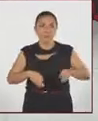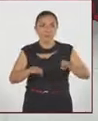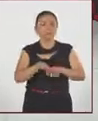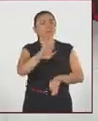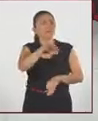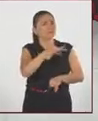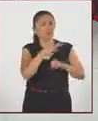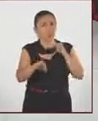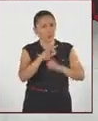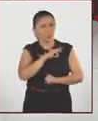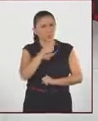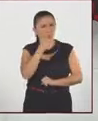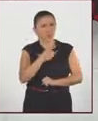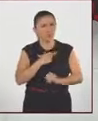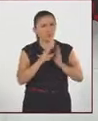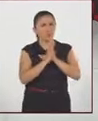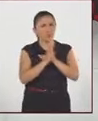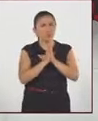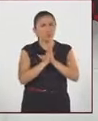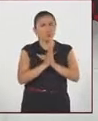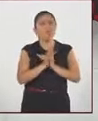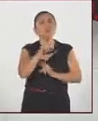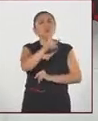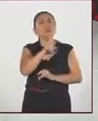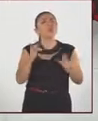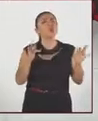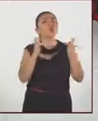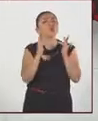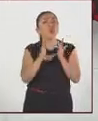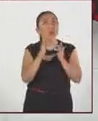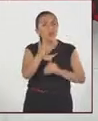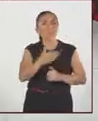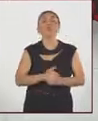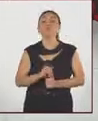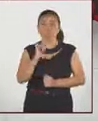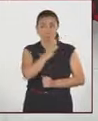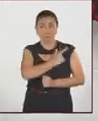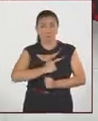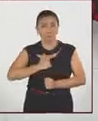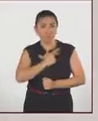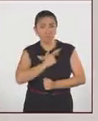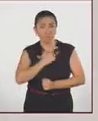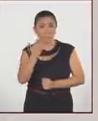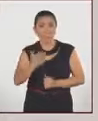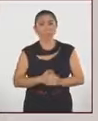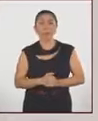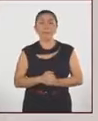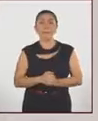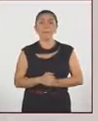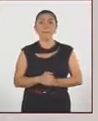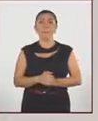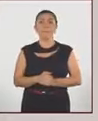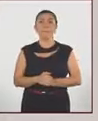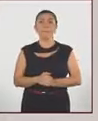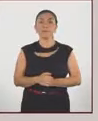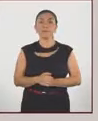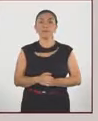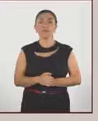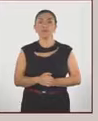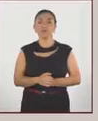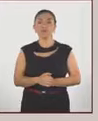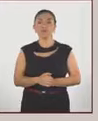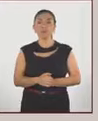que nos compartieras tu contacto, doctor Gerardo. Sí, para claro. Poder, si pudieran ayudarnos, ahí